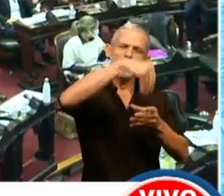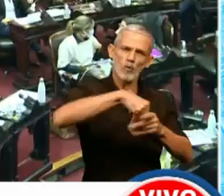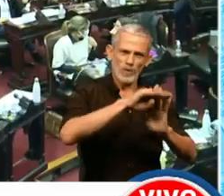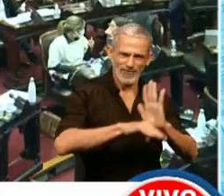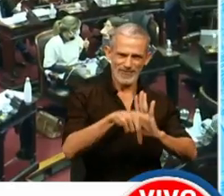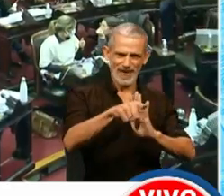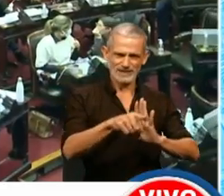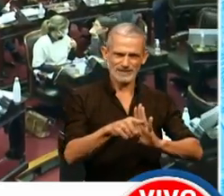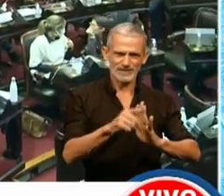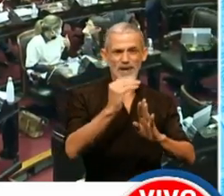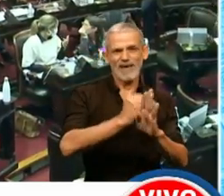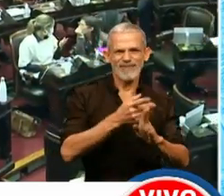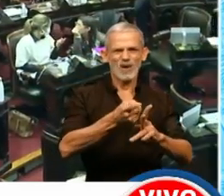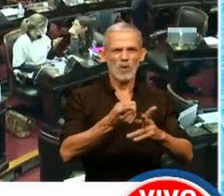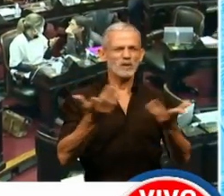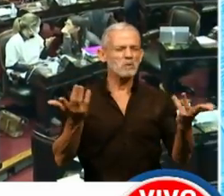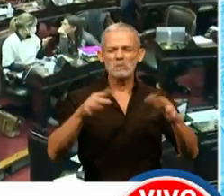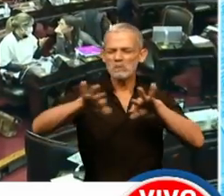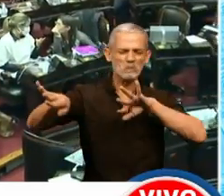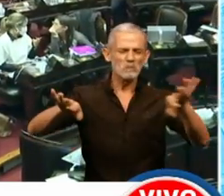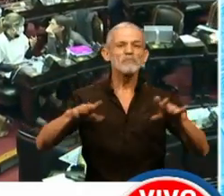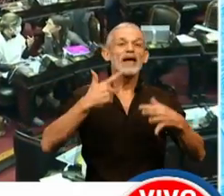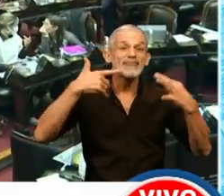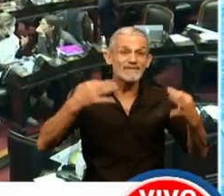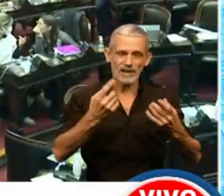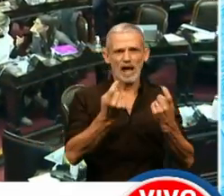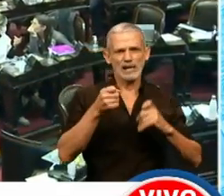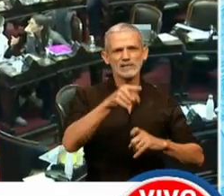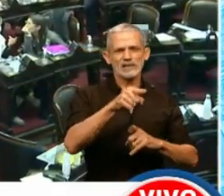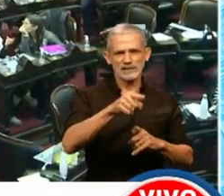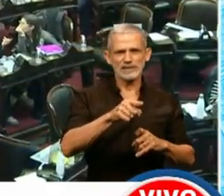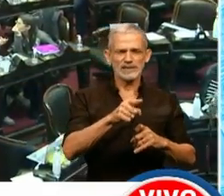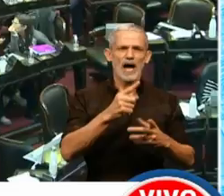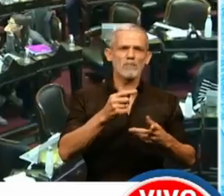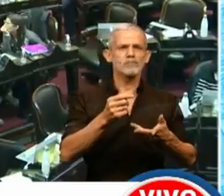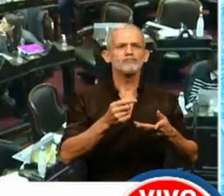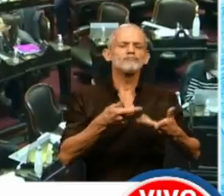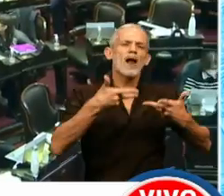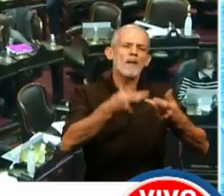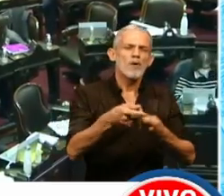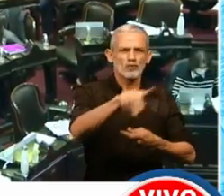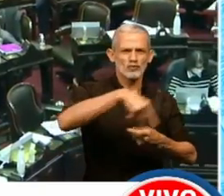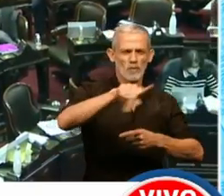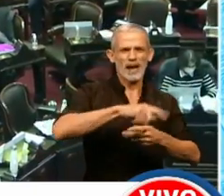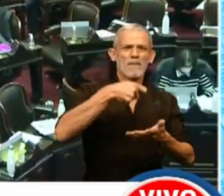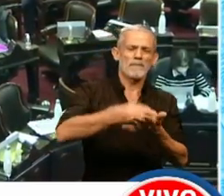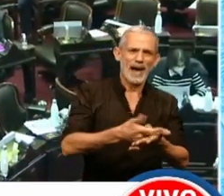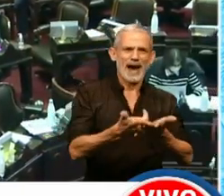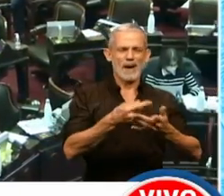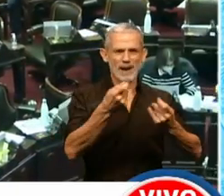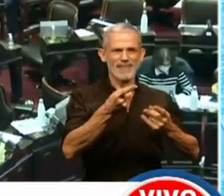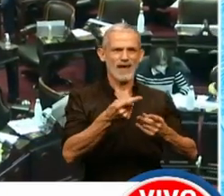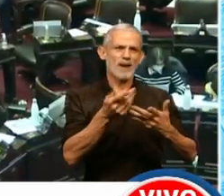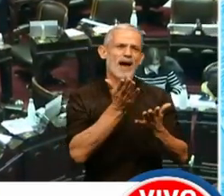ampliación sin discriminar entre quienes realmente necesitan un aporte solidario para haber garantizado